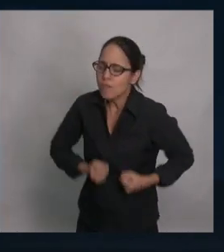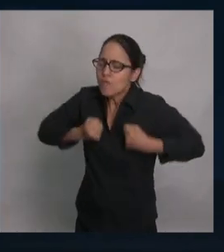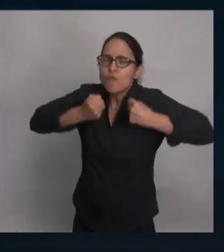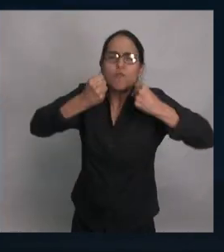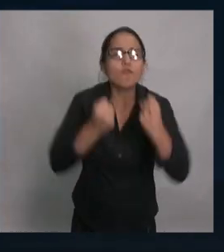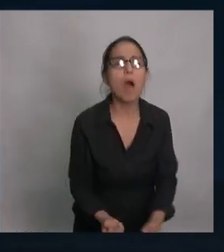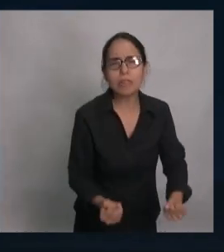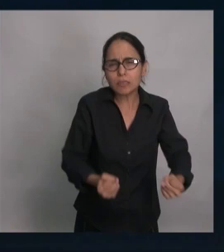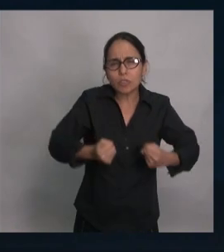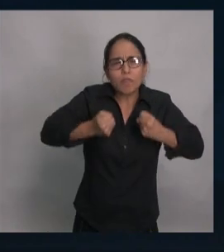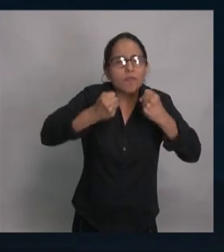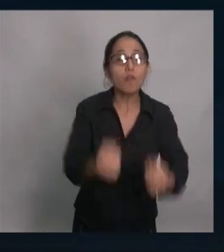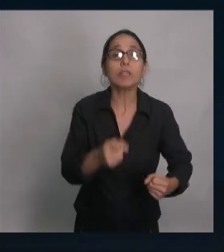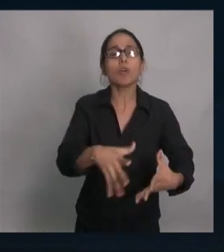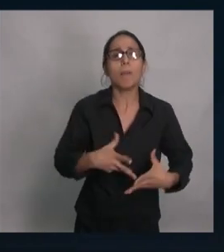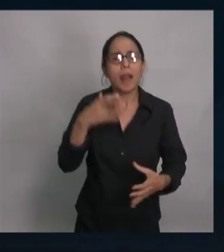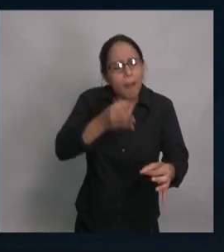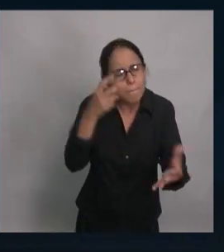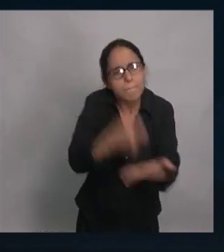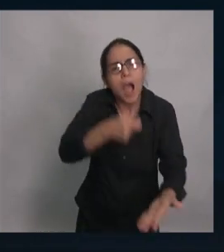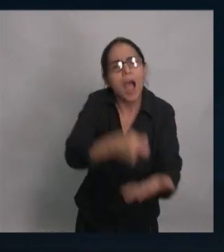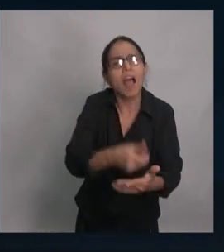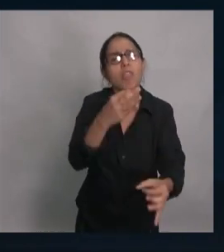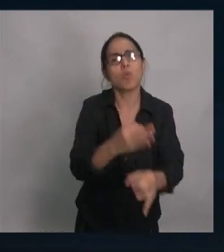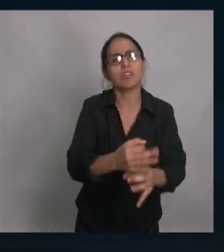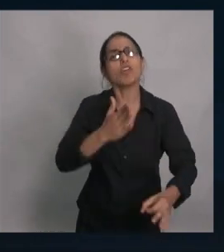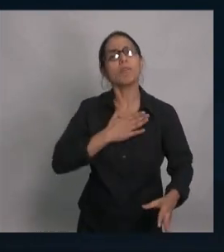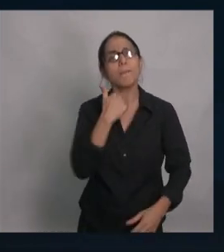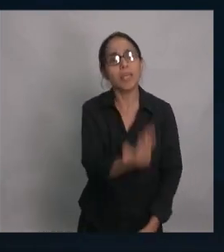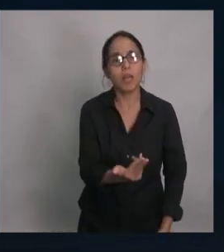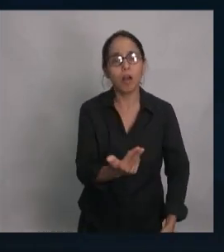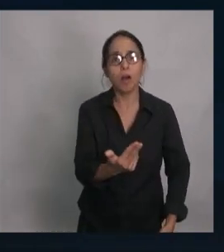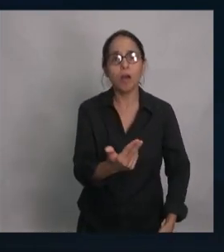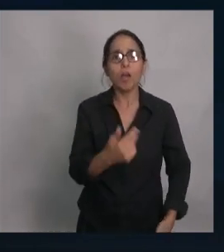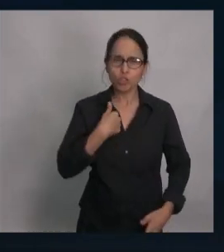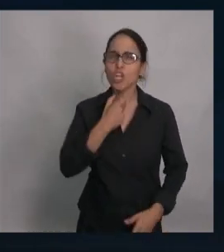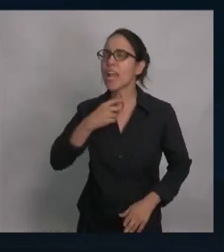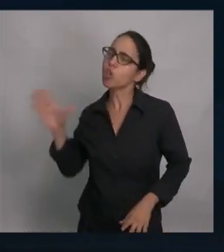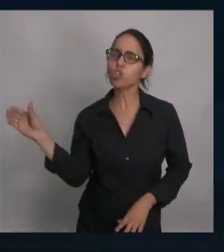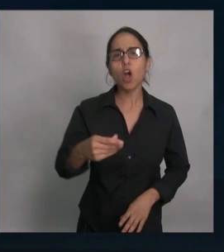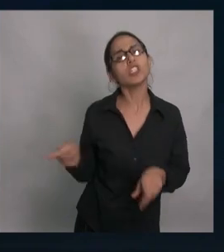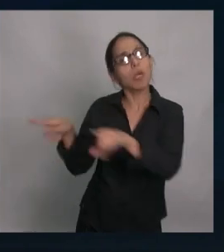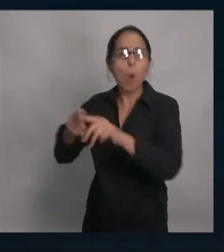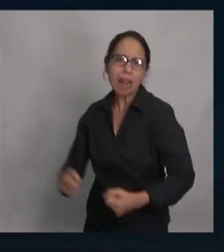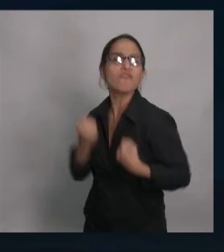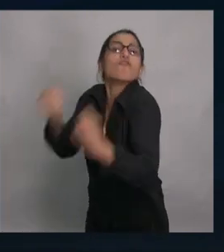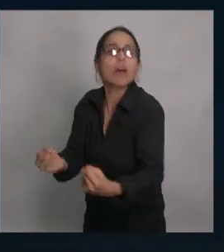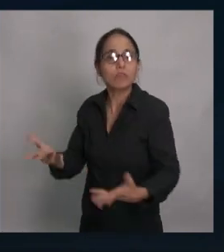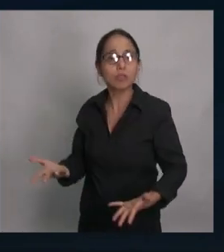cresta también por la educación de sus hijos. Y el ánimo en ese momento se me fue a los pies. Y yo dije, ¿cómo?